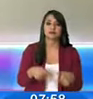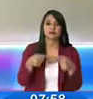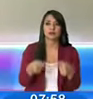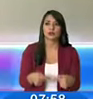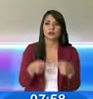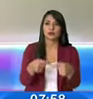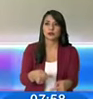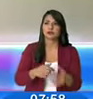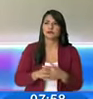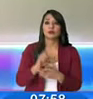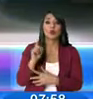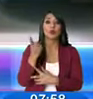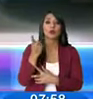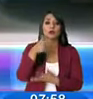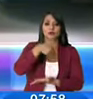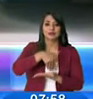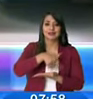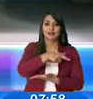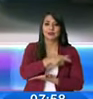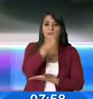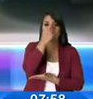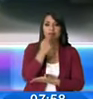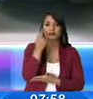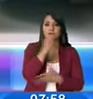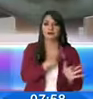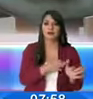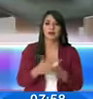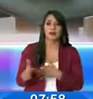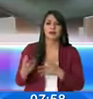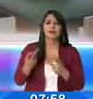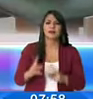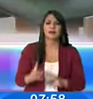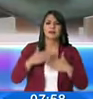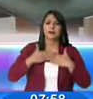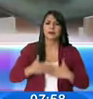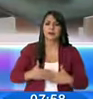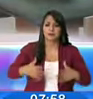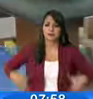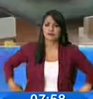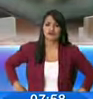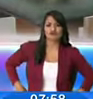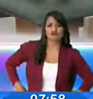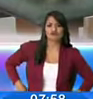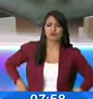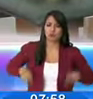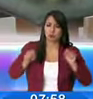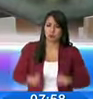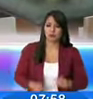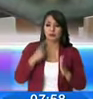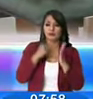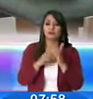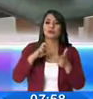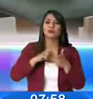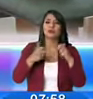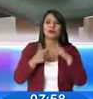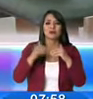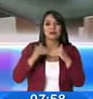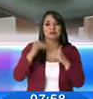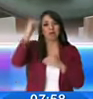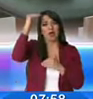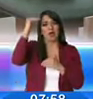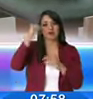Esta es la única casa de salud que brinda terapia de piso pélvico. El sinnúmero de problemas que se presentan, con su mayoría